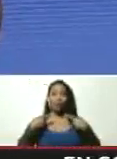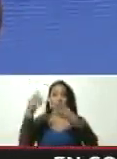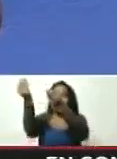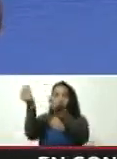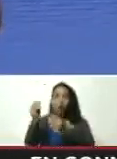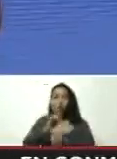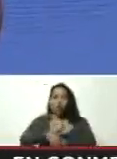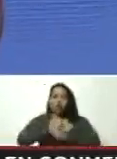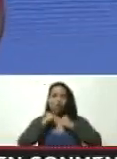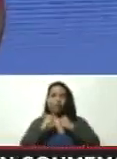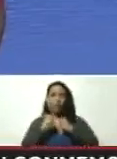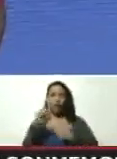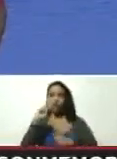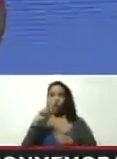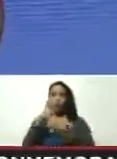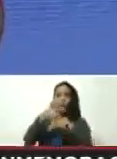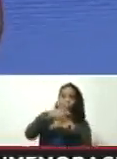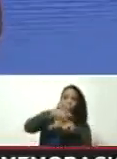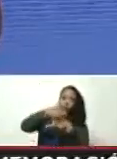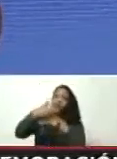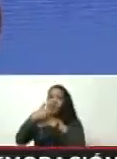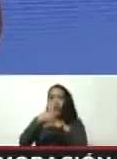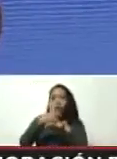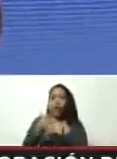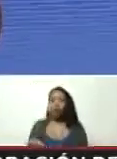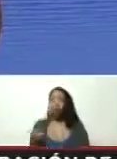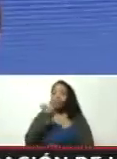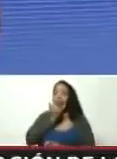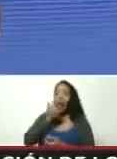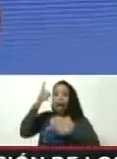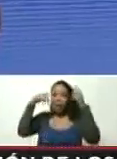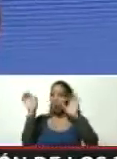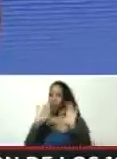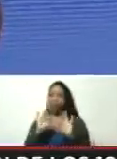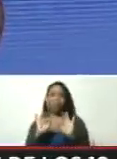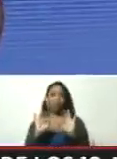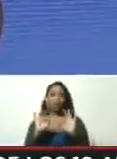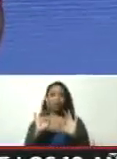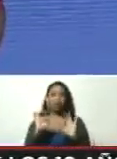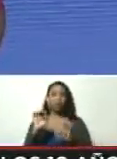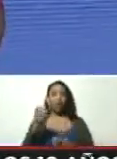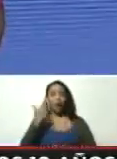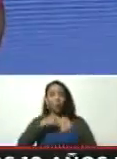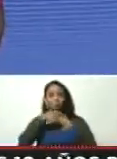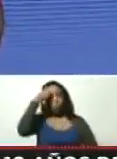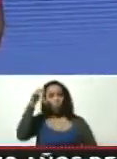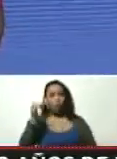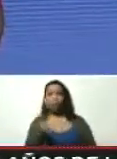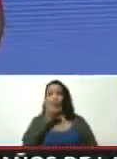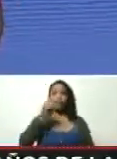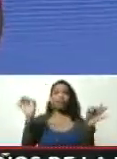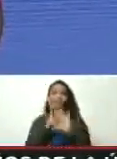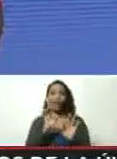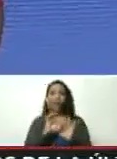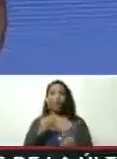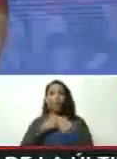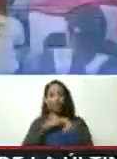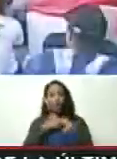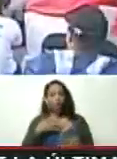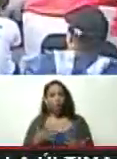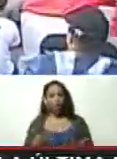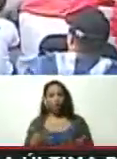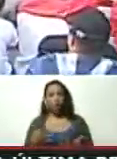no flaquear y para no fallarle ni al comandante Chávez ni a nuestro pueblo. Si algo debemos nosotros